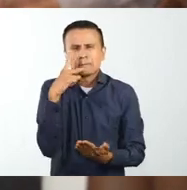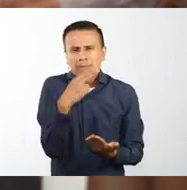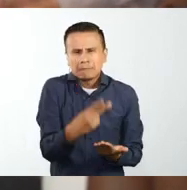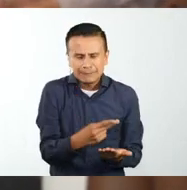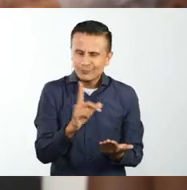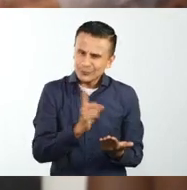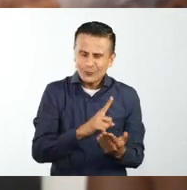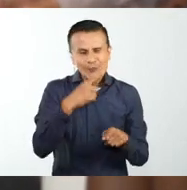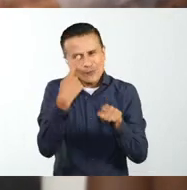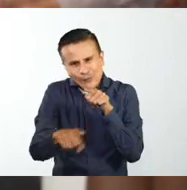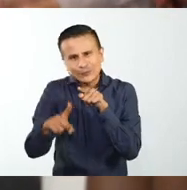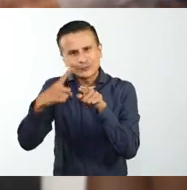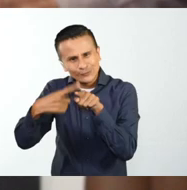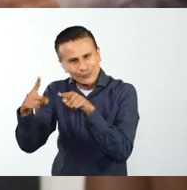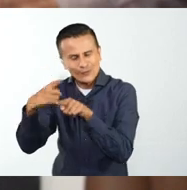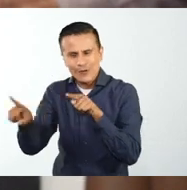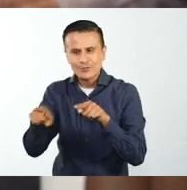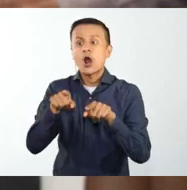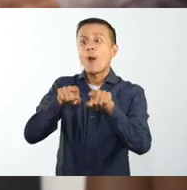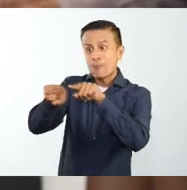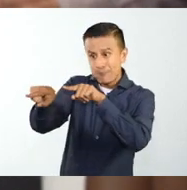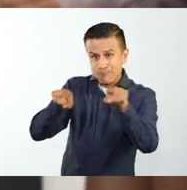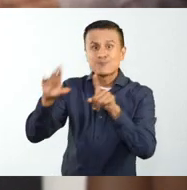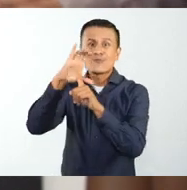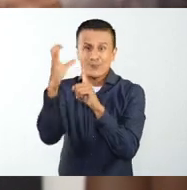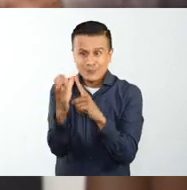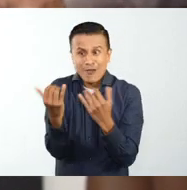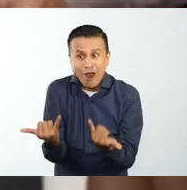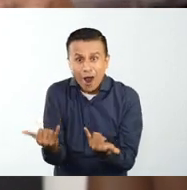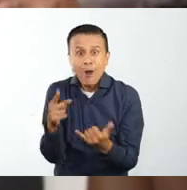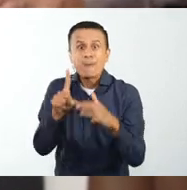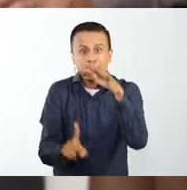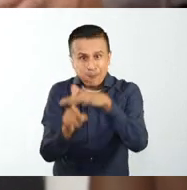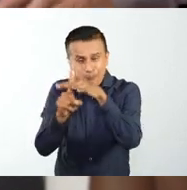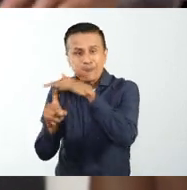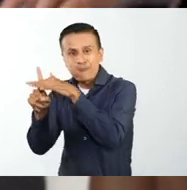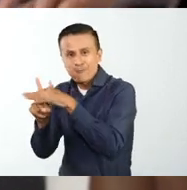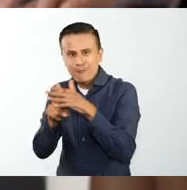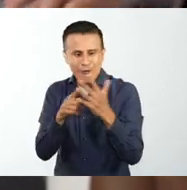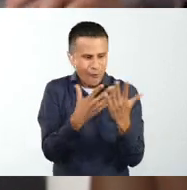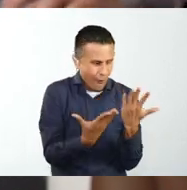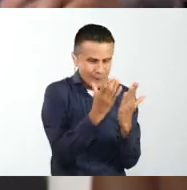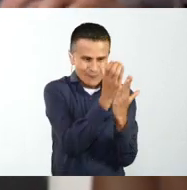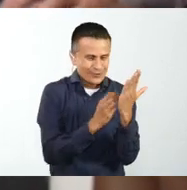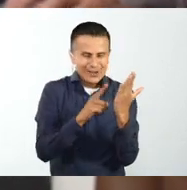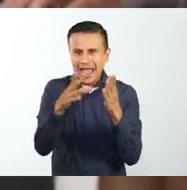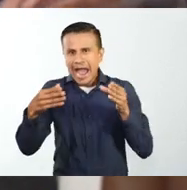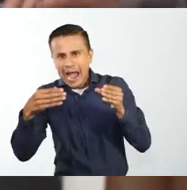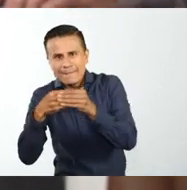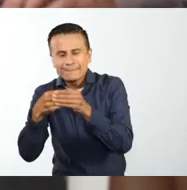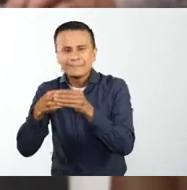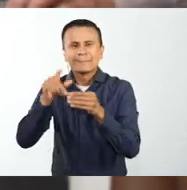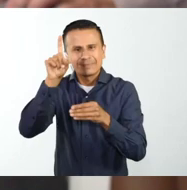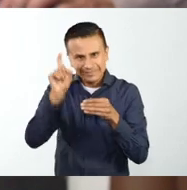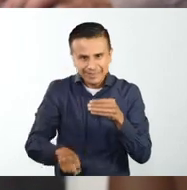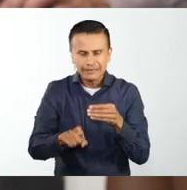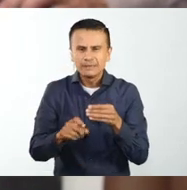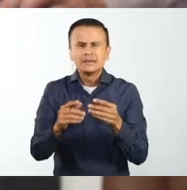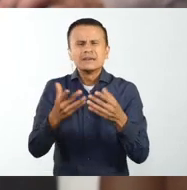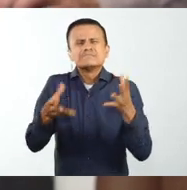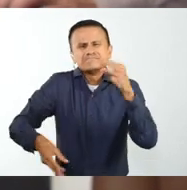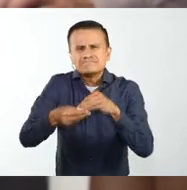disciplinares clásicos, sino también otros saberes que aparecen en la cultura actual, y al mismo tiempo